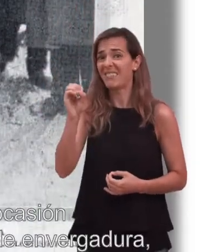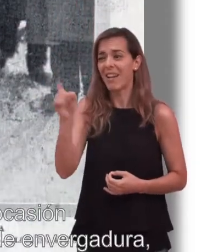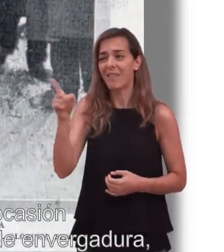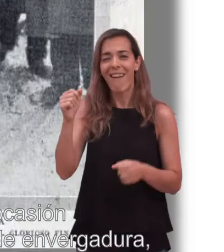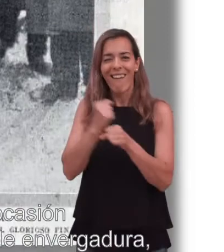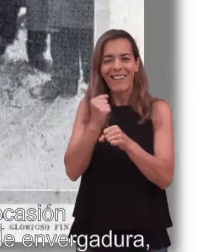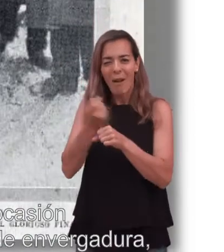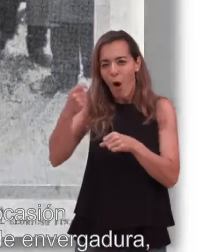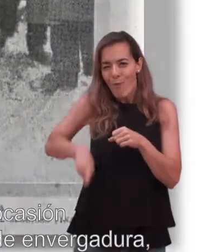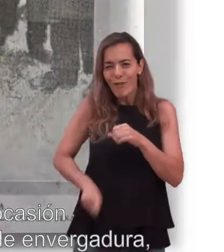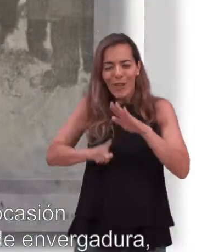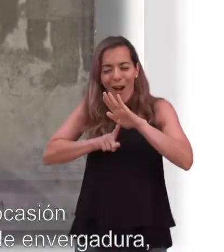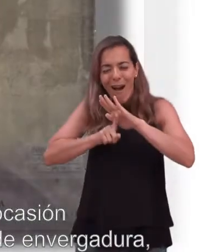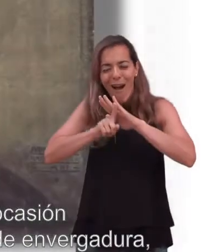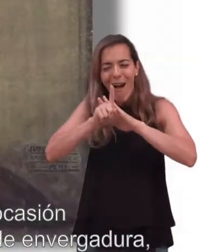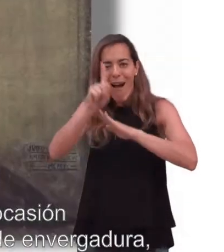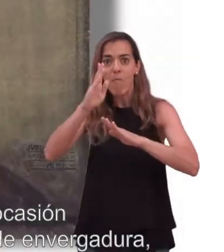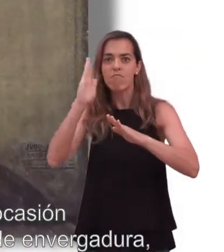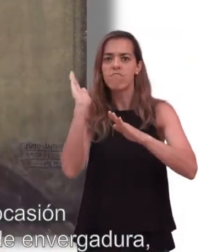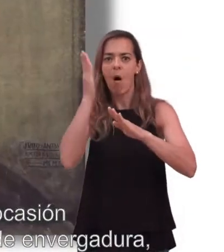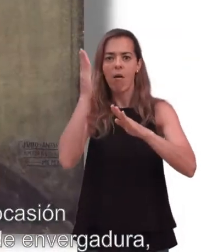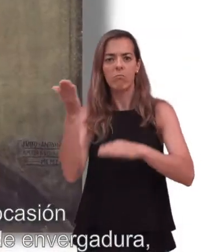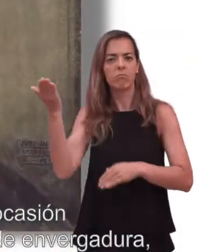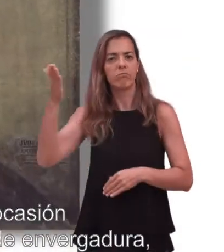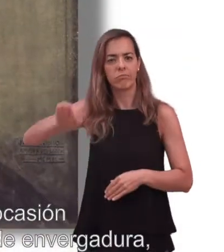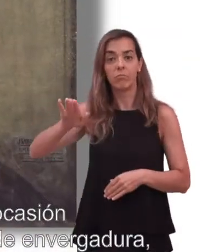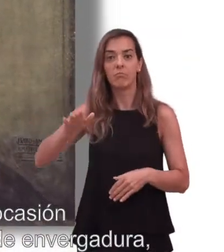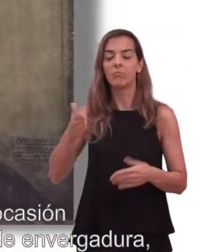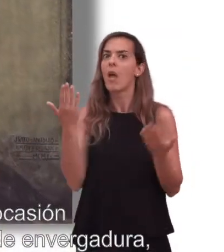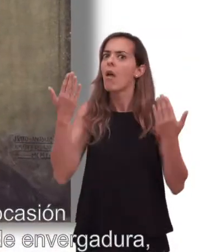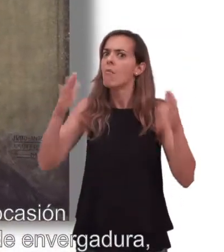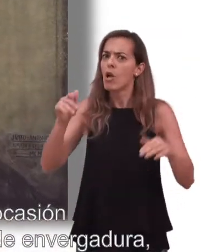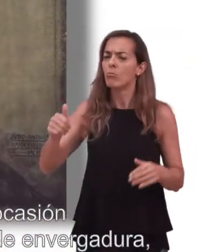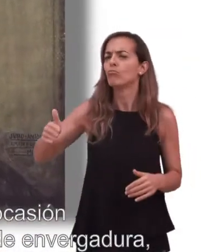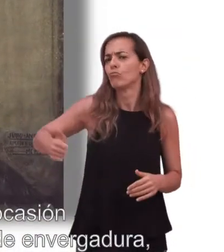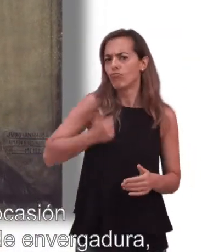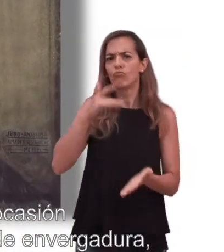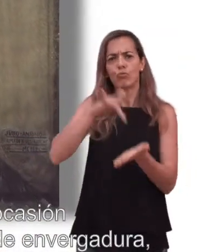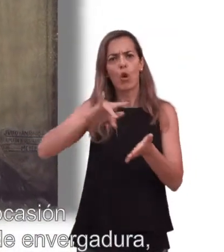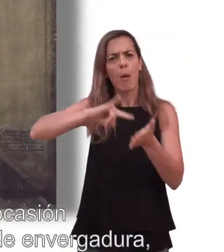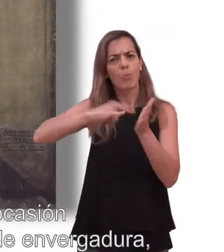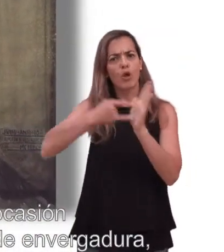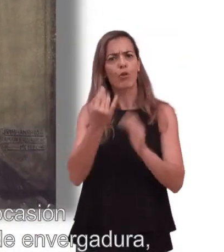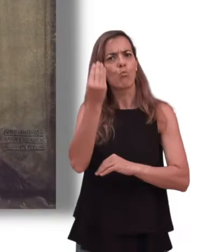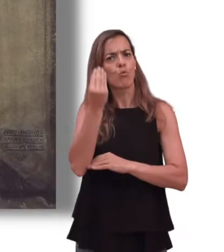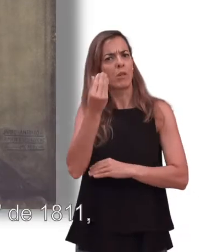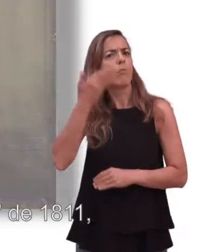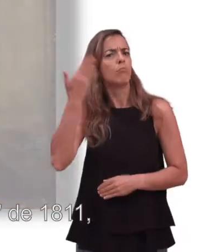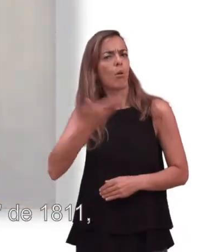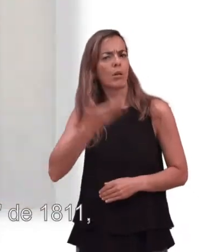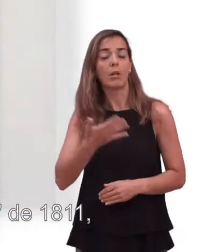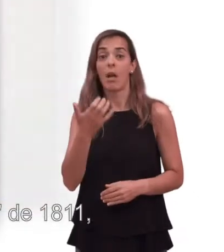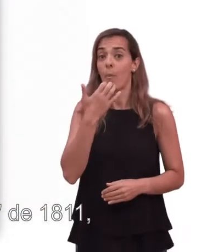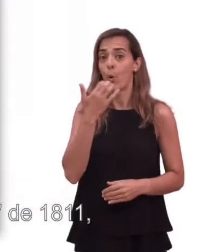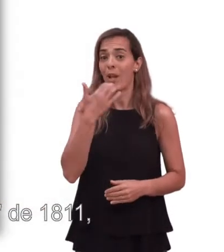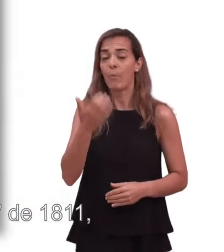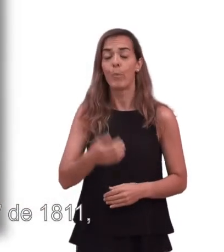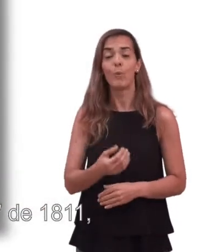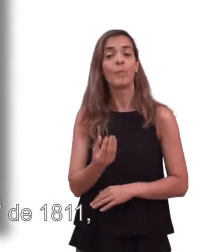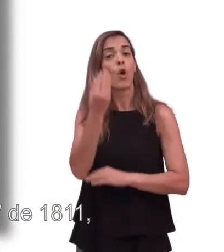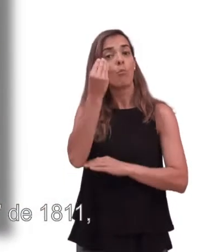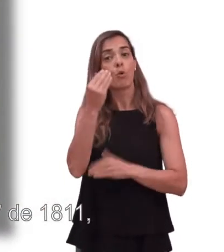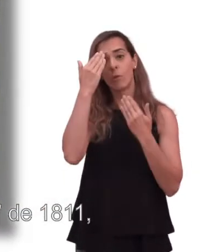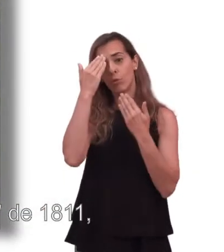la que, sin embargo, tuvo la ocasión de desarrollar proyectos monumentales de envergadura, como el Monumento a los Héroes